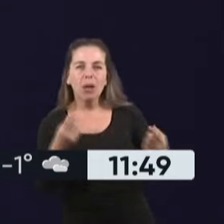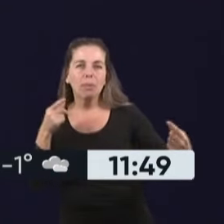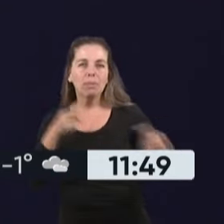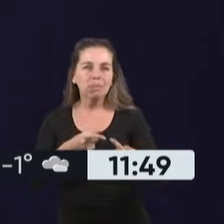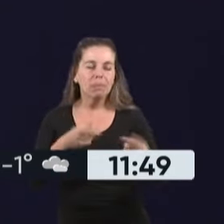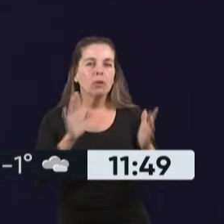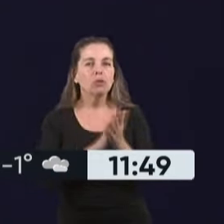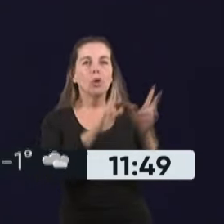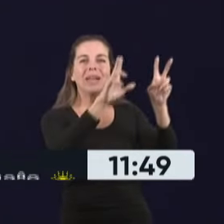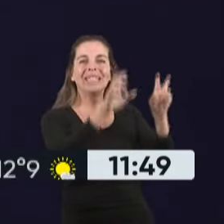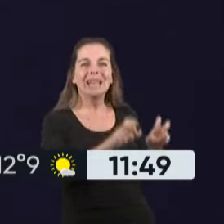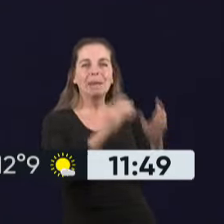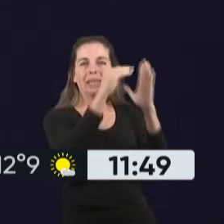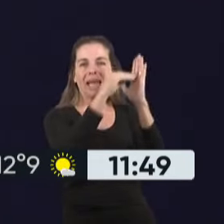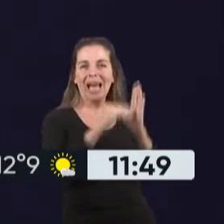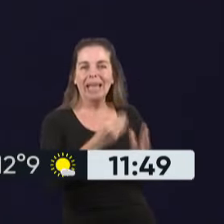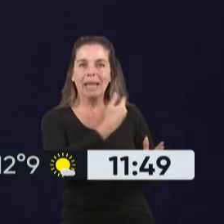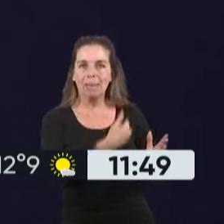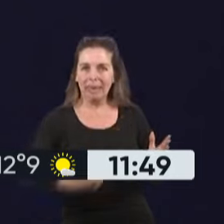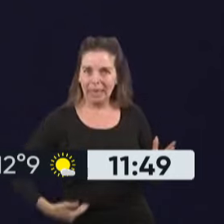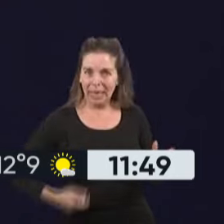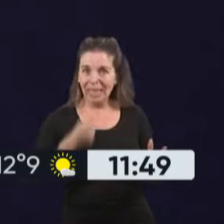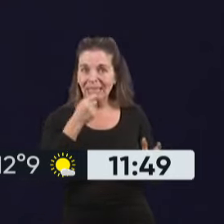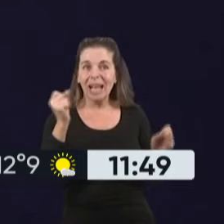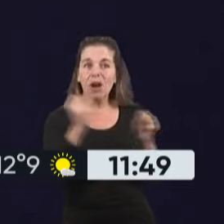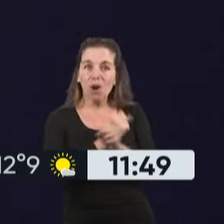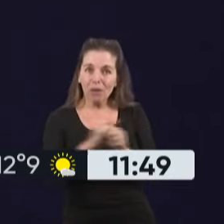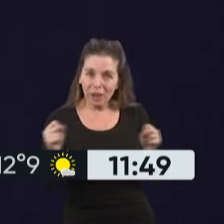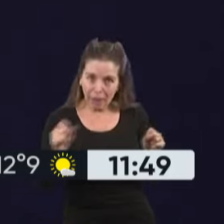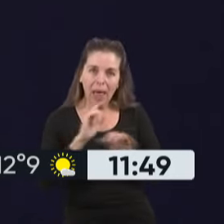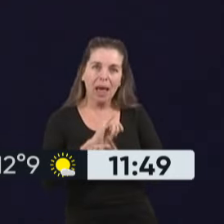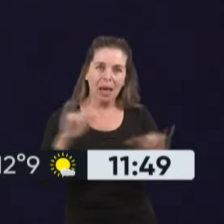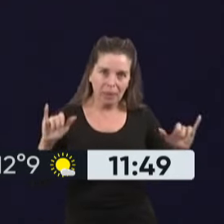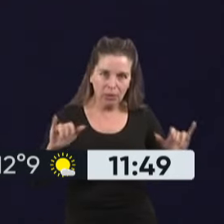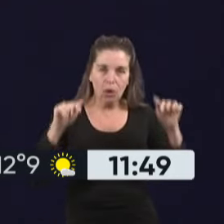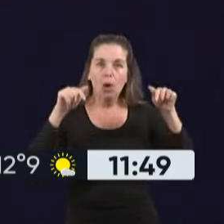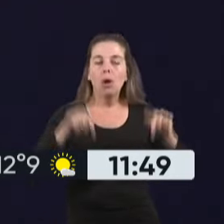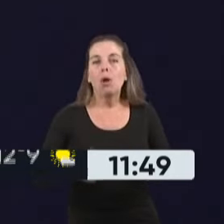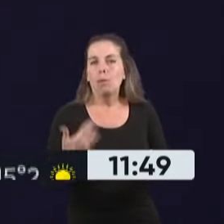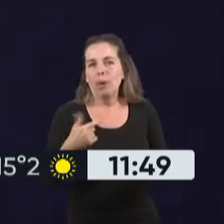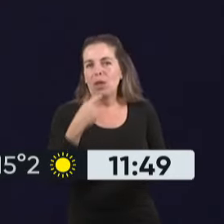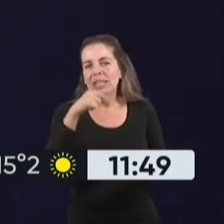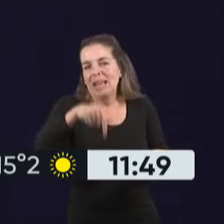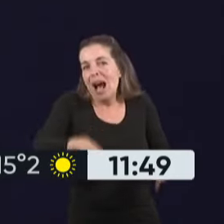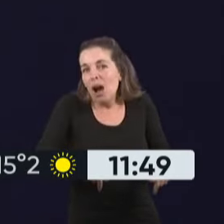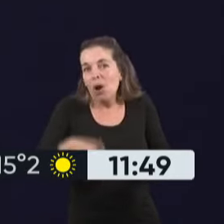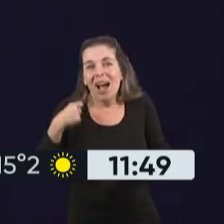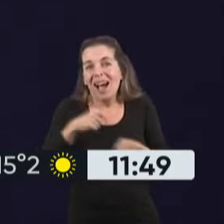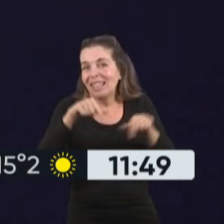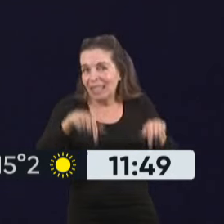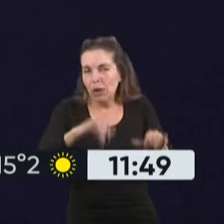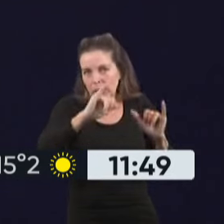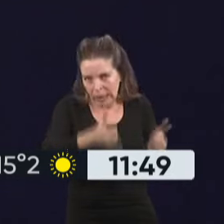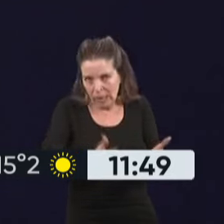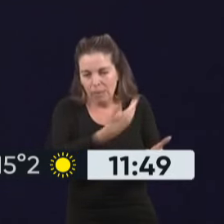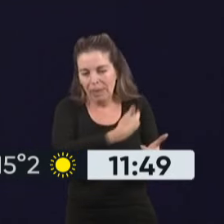a la agenda del presidente. Yo la agenda del presidente la confirmo efectivamente cuando la tengo confirmada. Lo que te puedo decir es que hasta ahora el presidente efectivamente va a viajar